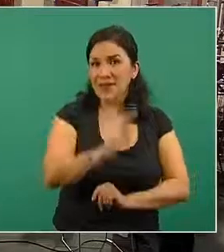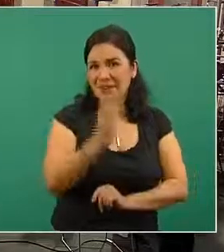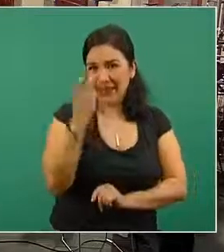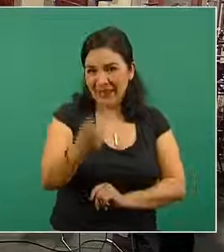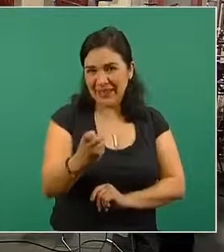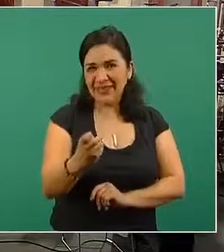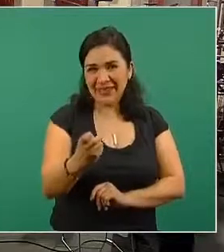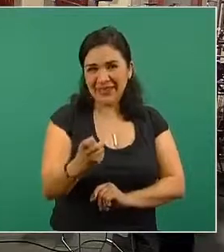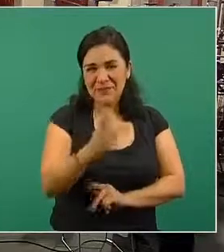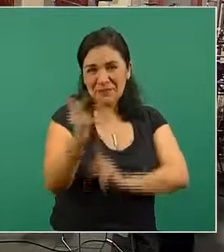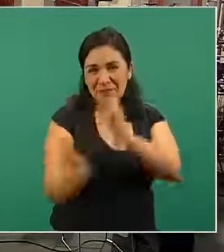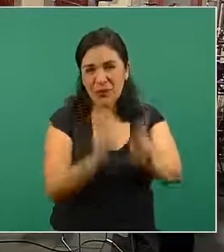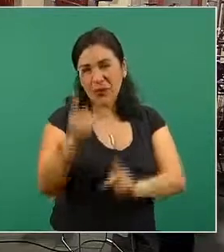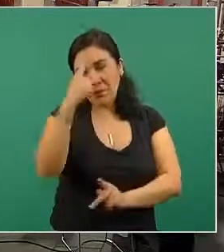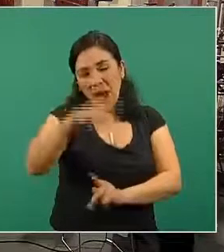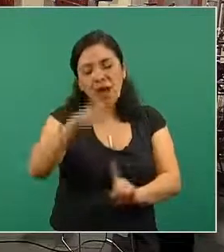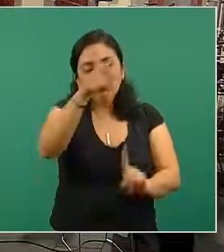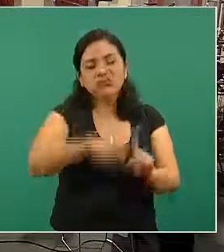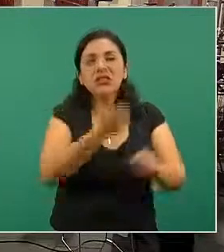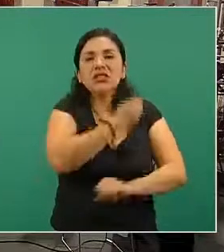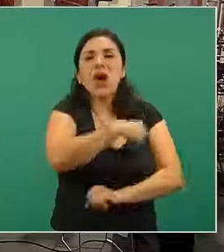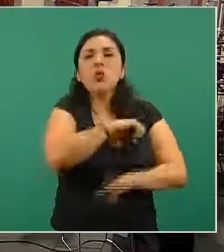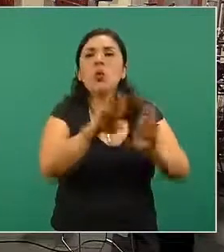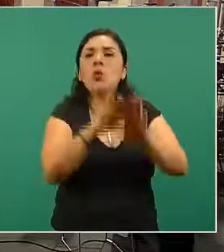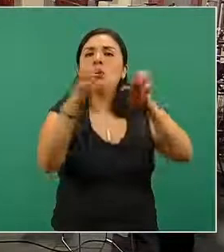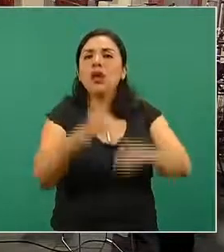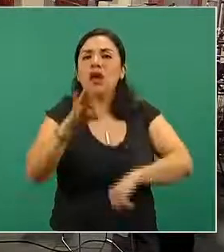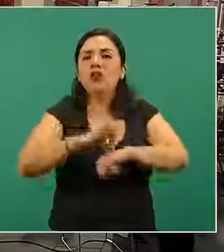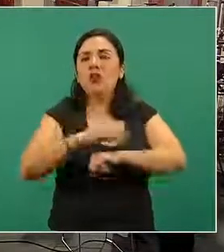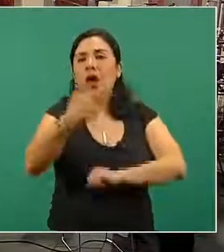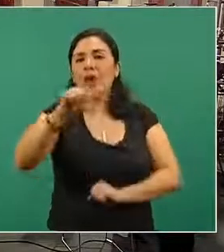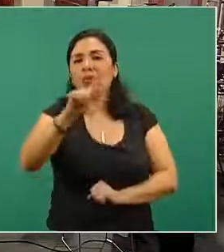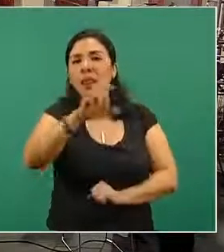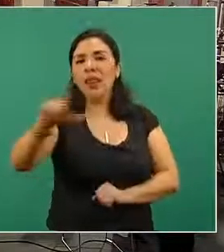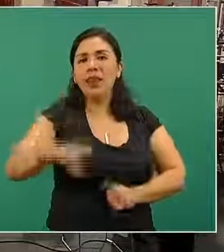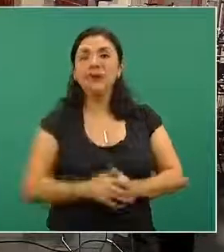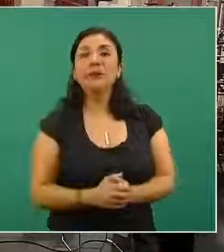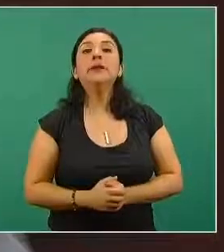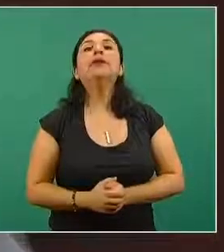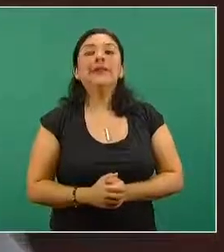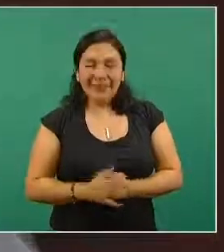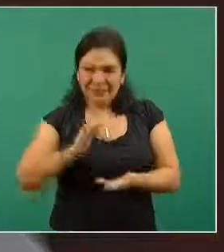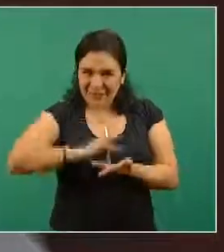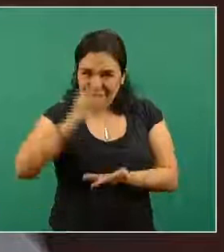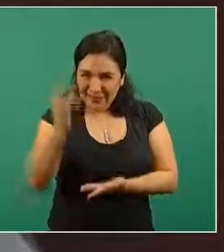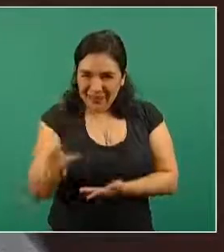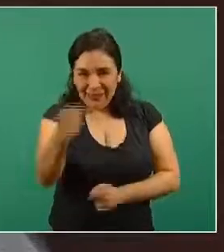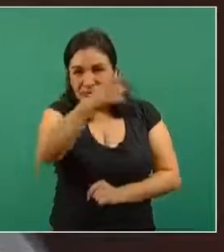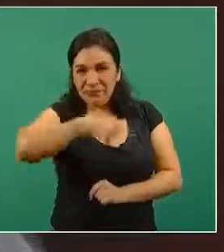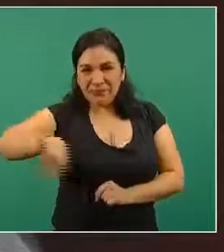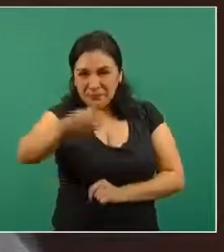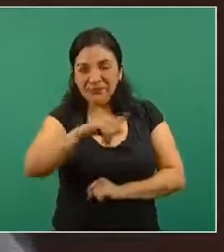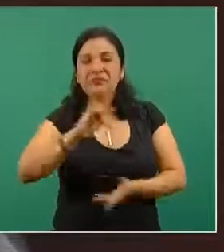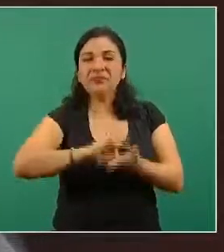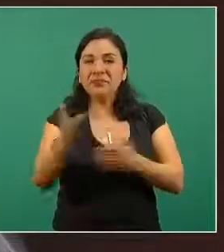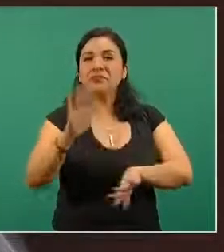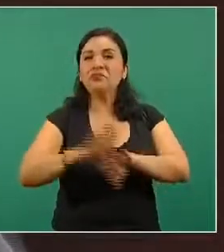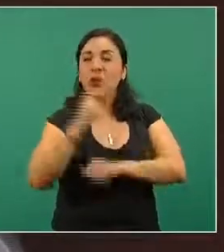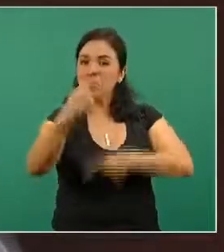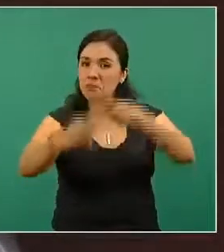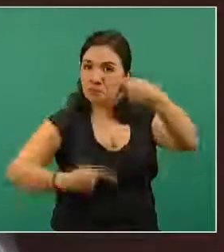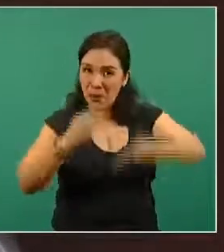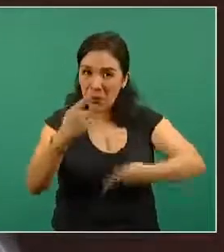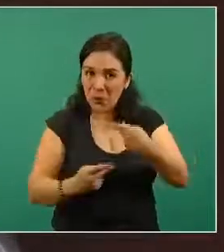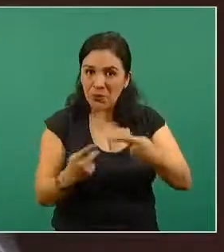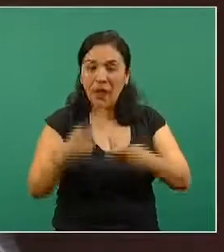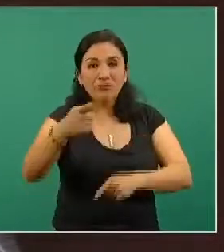poder dar el estado de salud del doctor Gatell. Adelante. Sí, muchísimas gracias y gracias por la pregunta